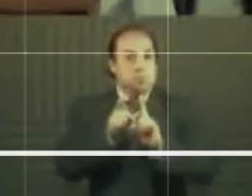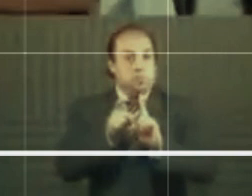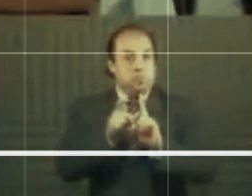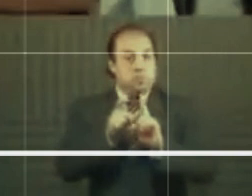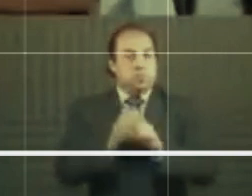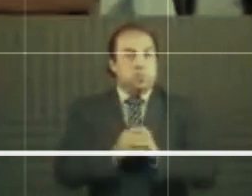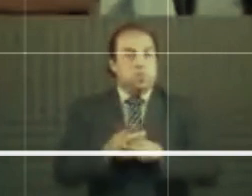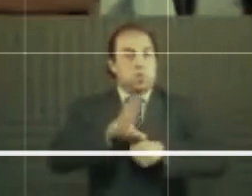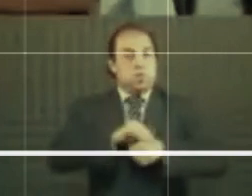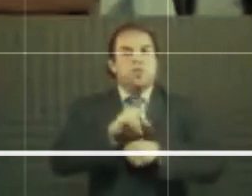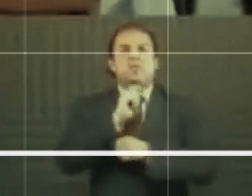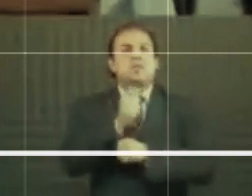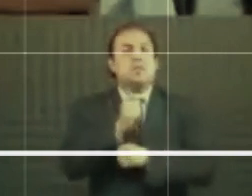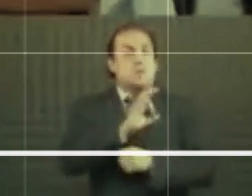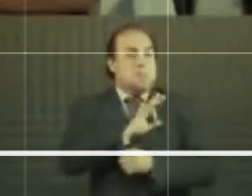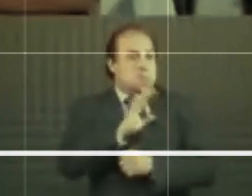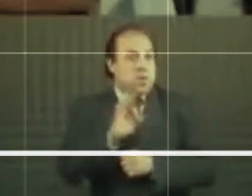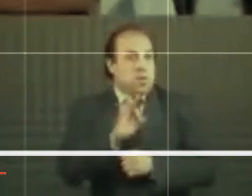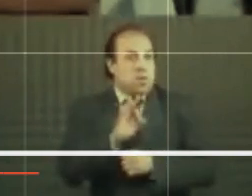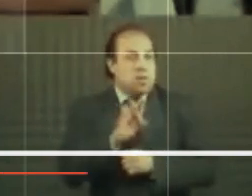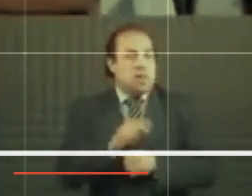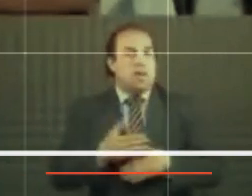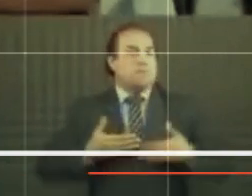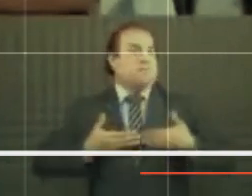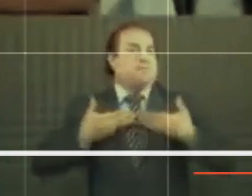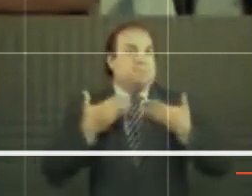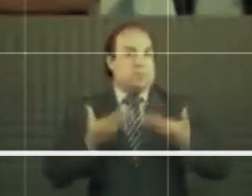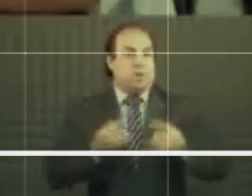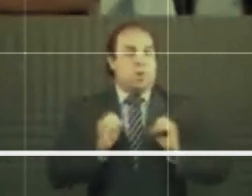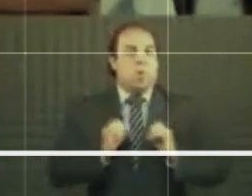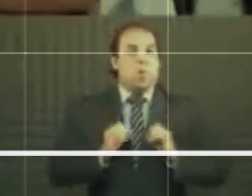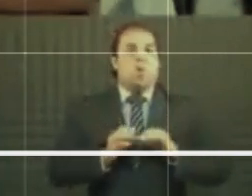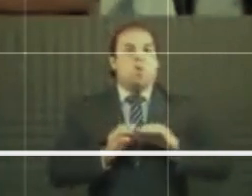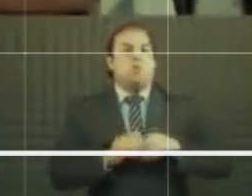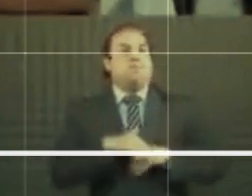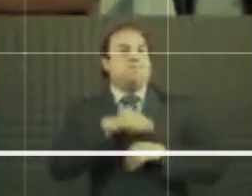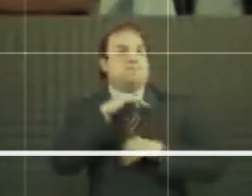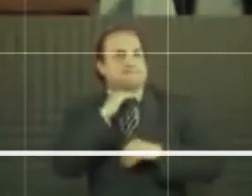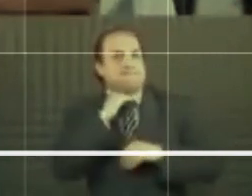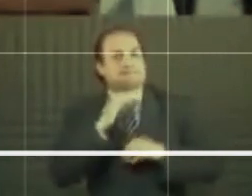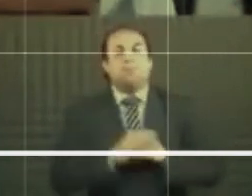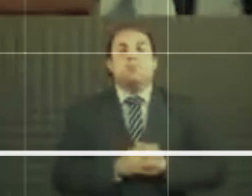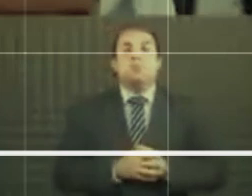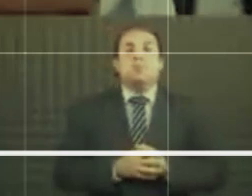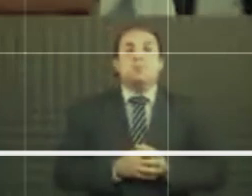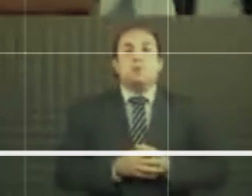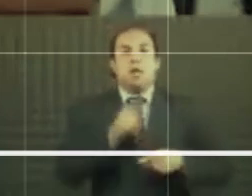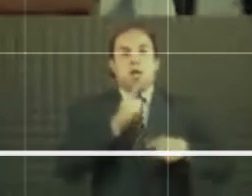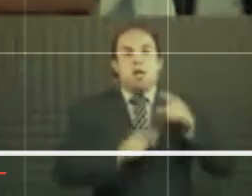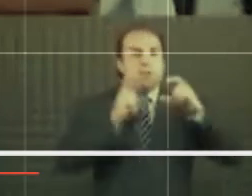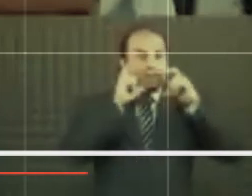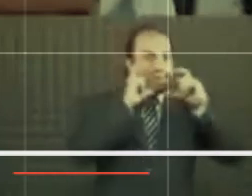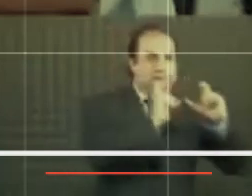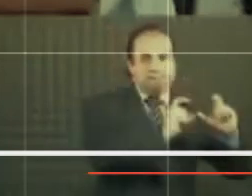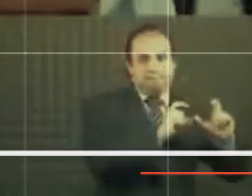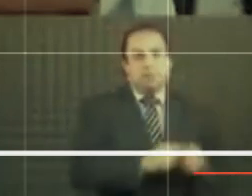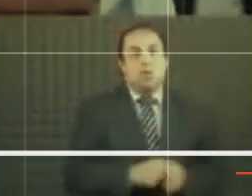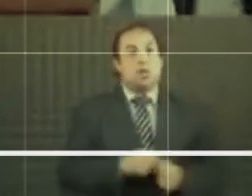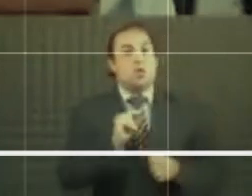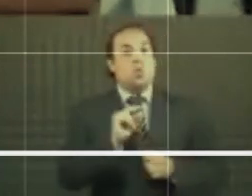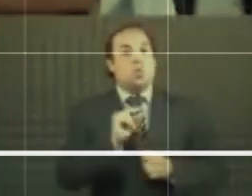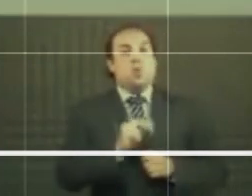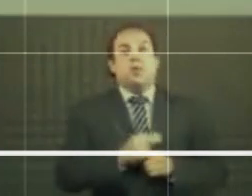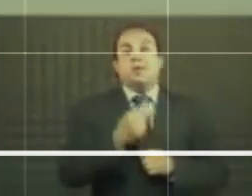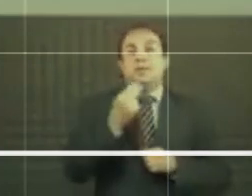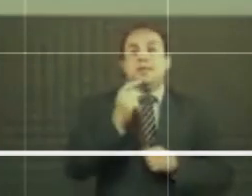no significa que podamos dejar la guardia abajo, dejar de cuidarnos, dejar de usar el cubrebocas, pero sí significa que estamos